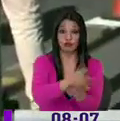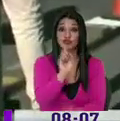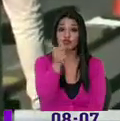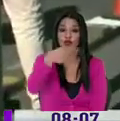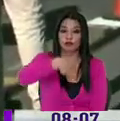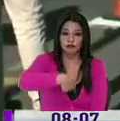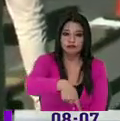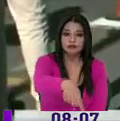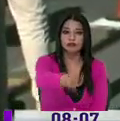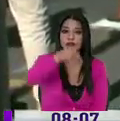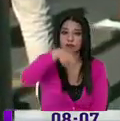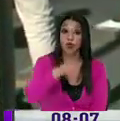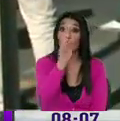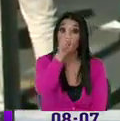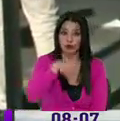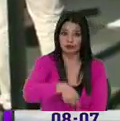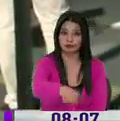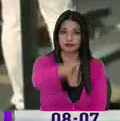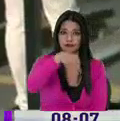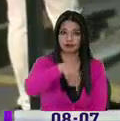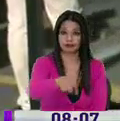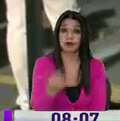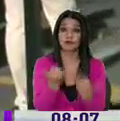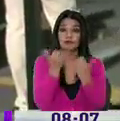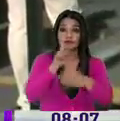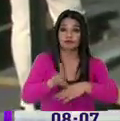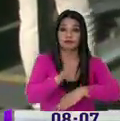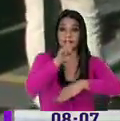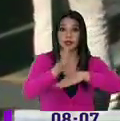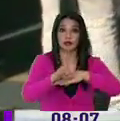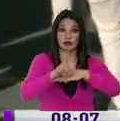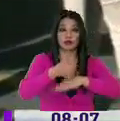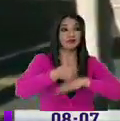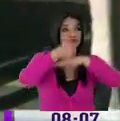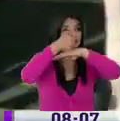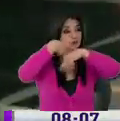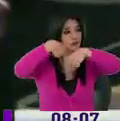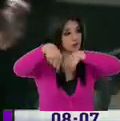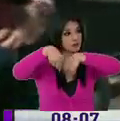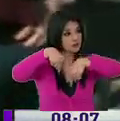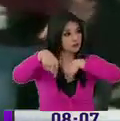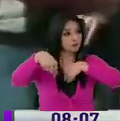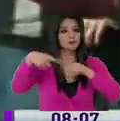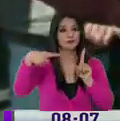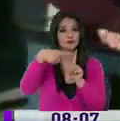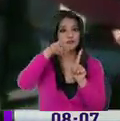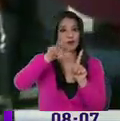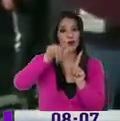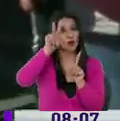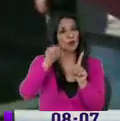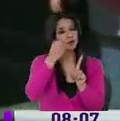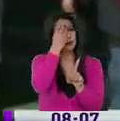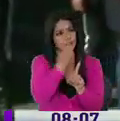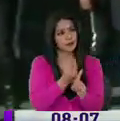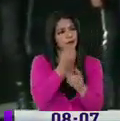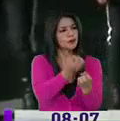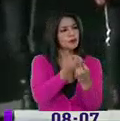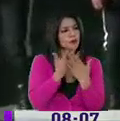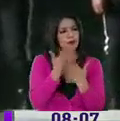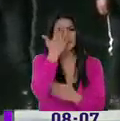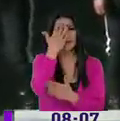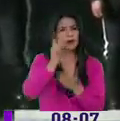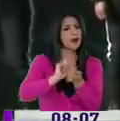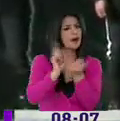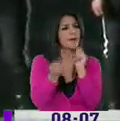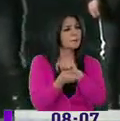qué? Y para ampliar la información vamos a hablar entonces con el director de la Agencia Metropolitana de Tránsito, Juan Manuel Aguirre, buenos días, para que por favor nos comente por qué se